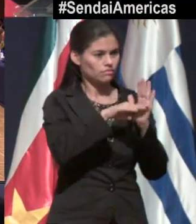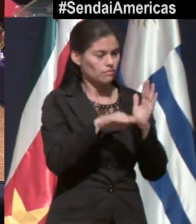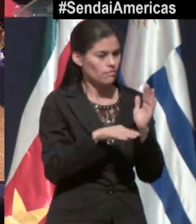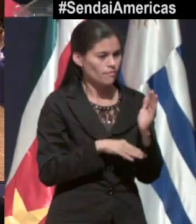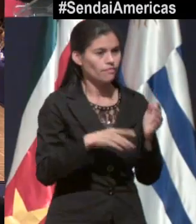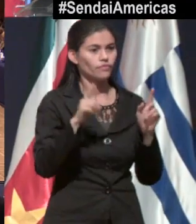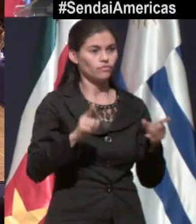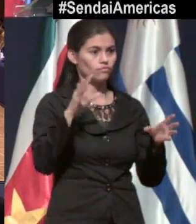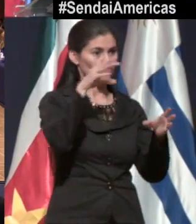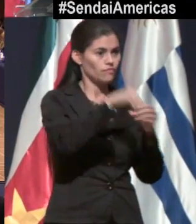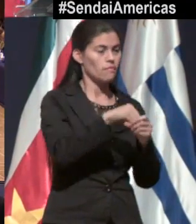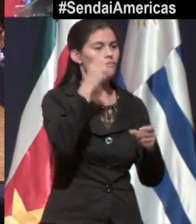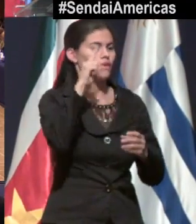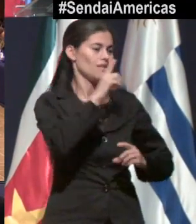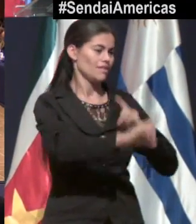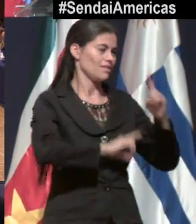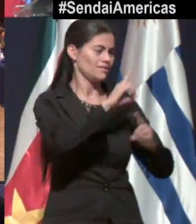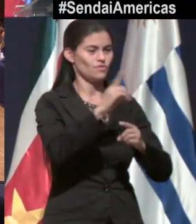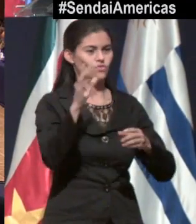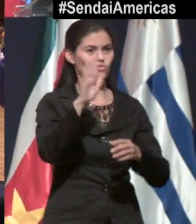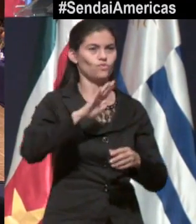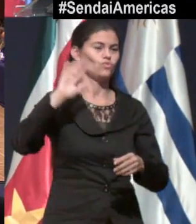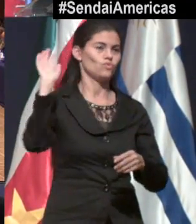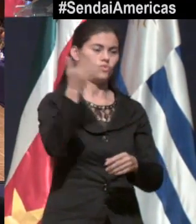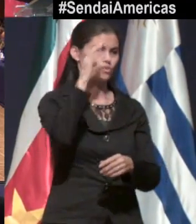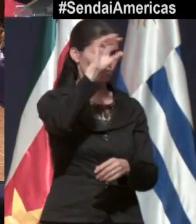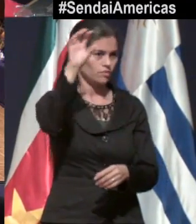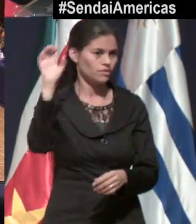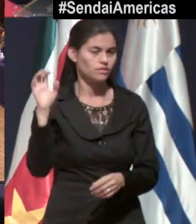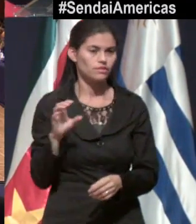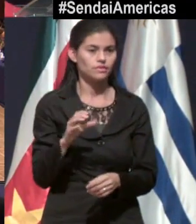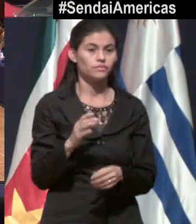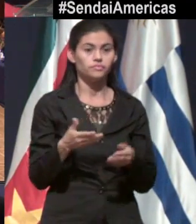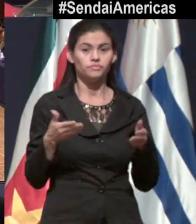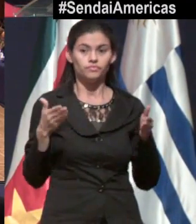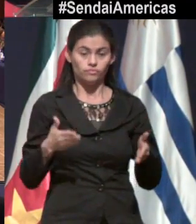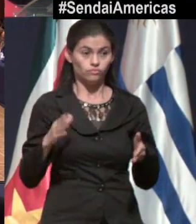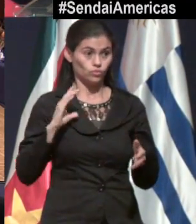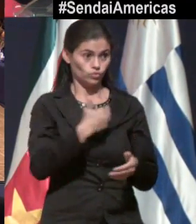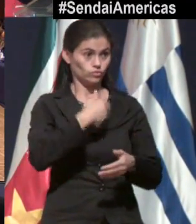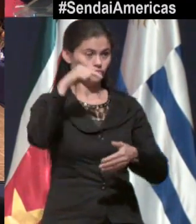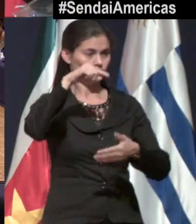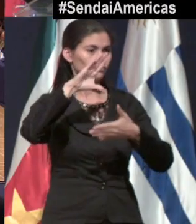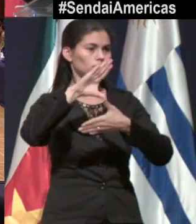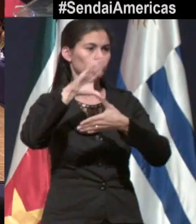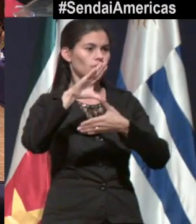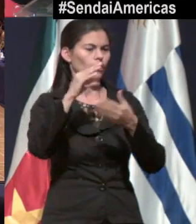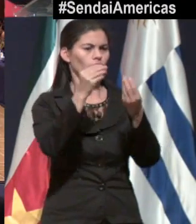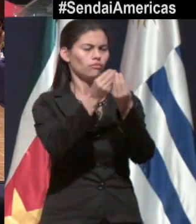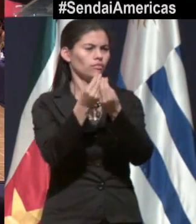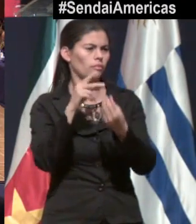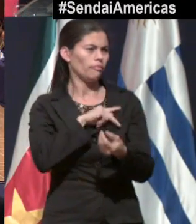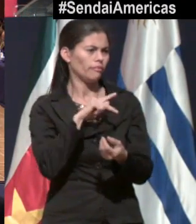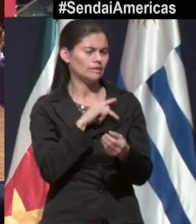planes y programas de desarrollo regional y sostenible. Y en nuestro hemisferio, donde la población urbana